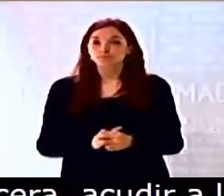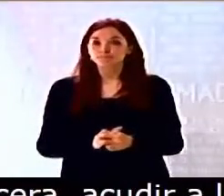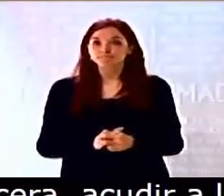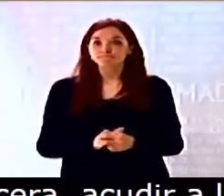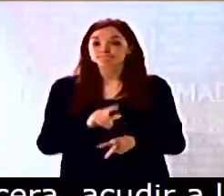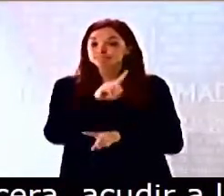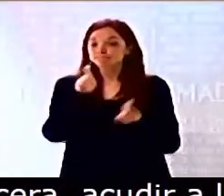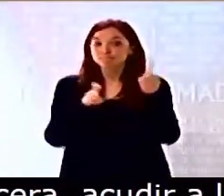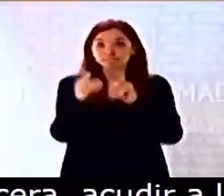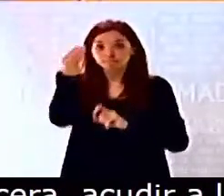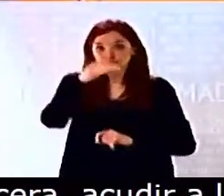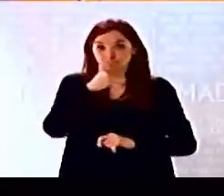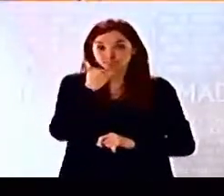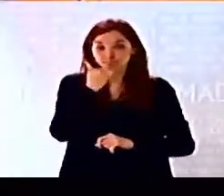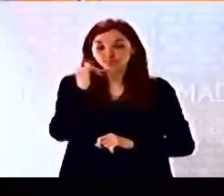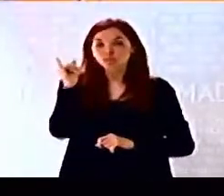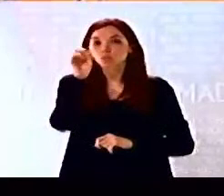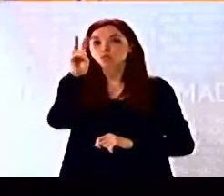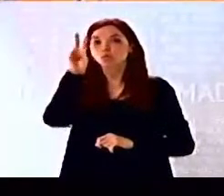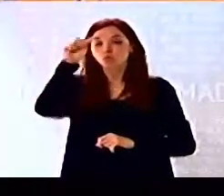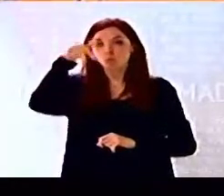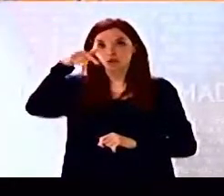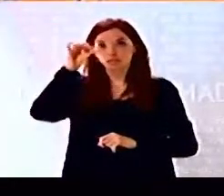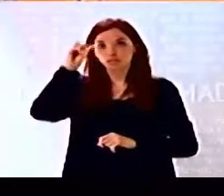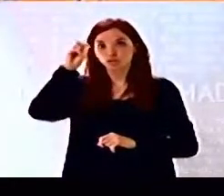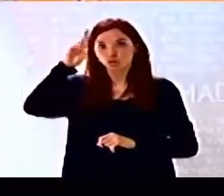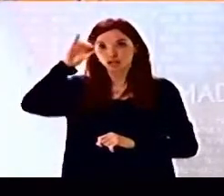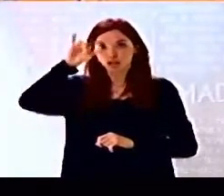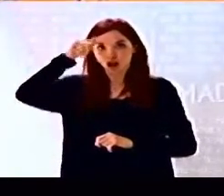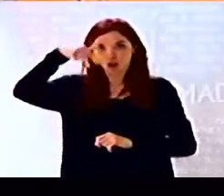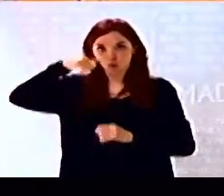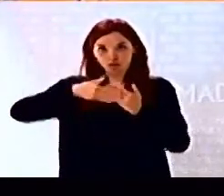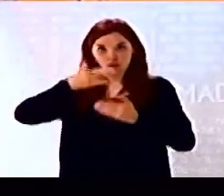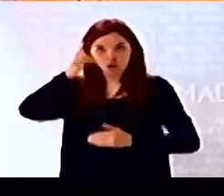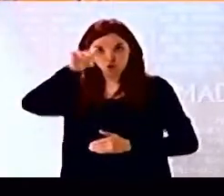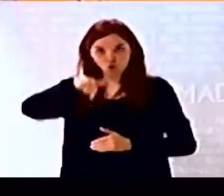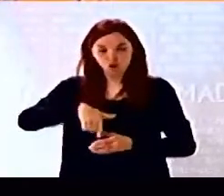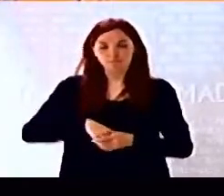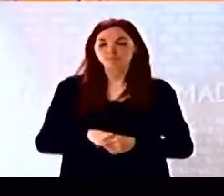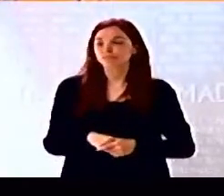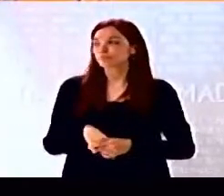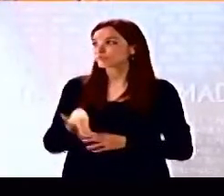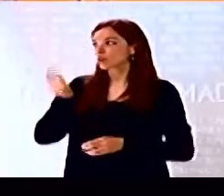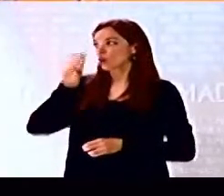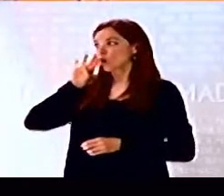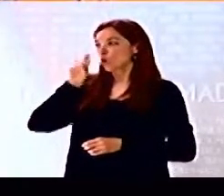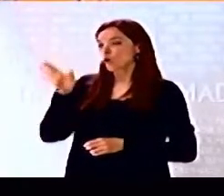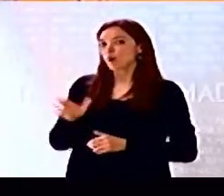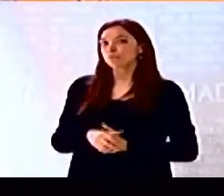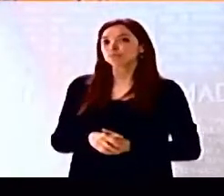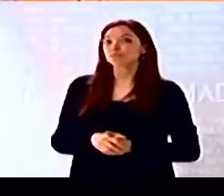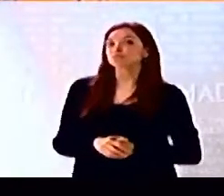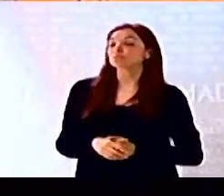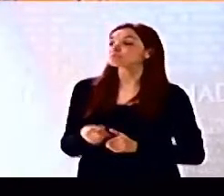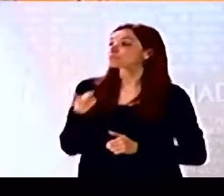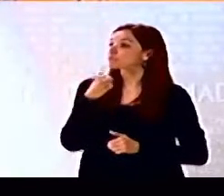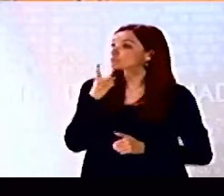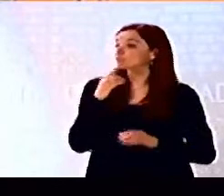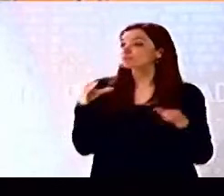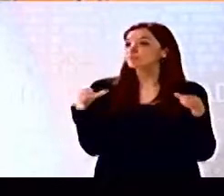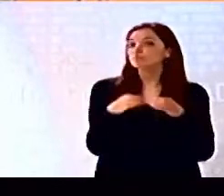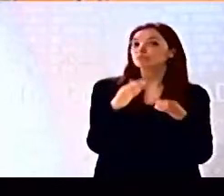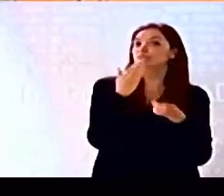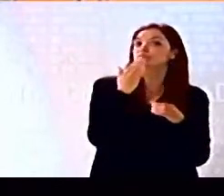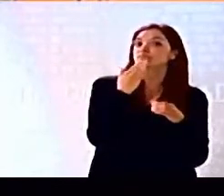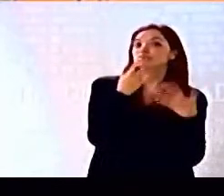¿Hay alguna cuestión más? Juan Soriano, del diario Hoy. Sí, buenas. Creo que ha dicho que cuando terminen con el grupo de